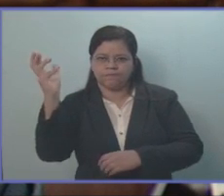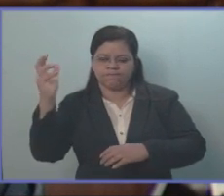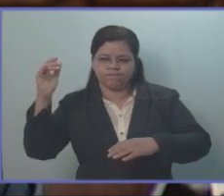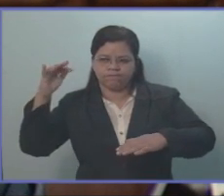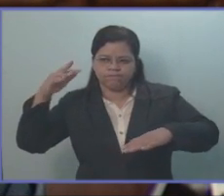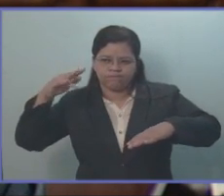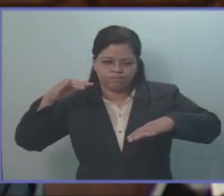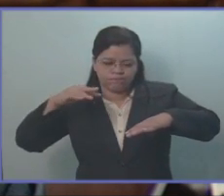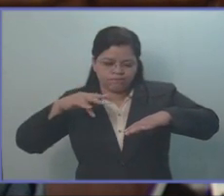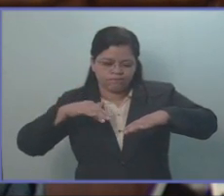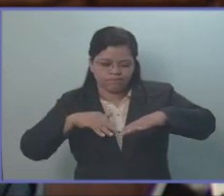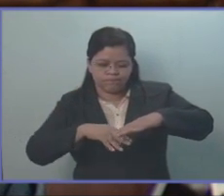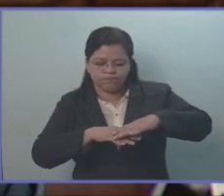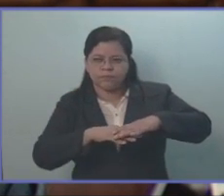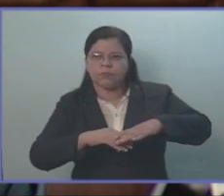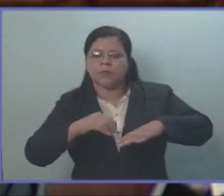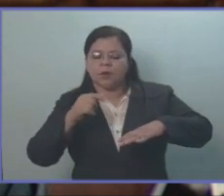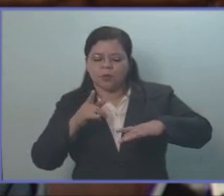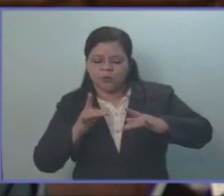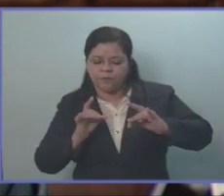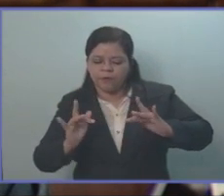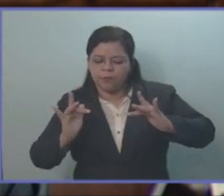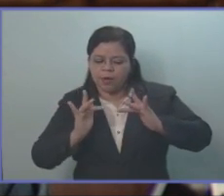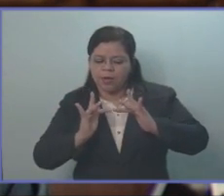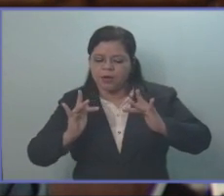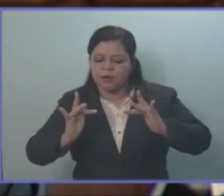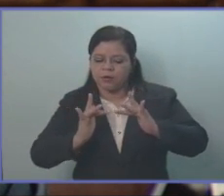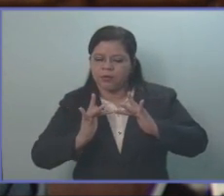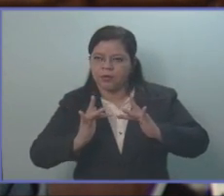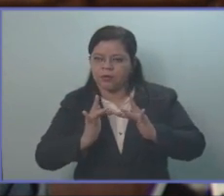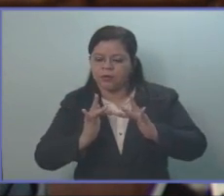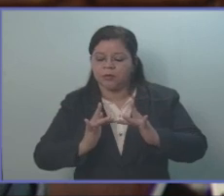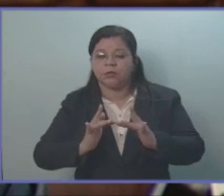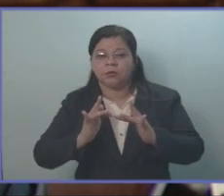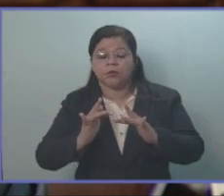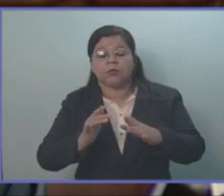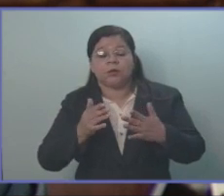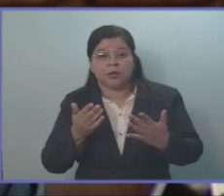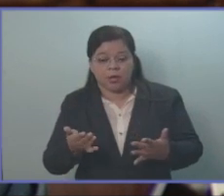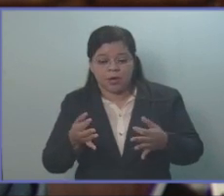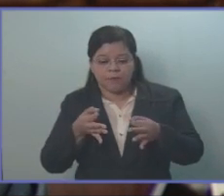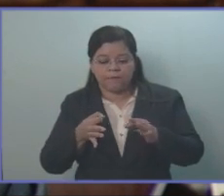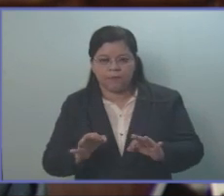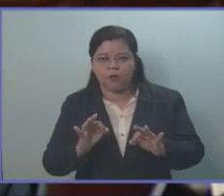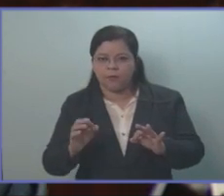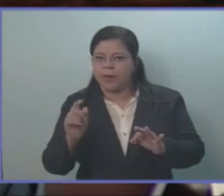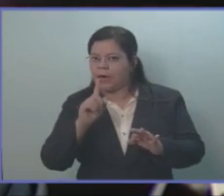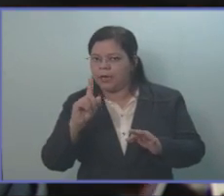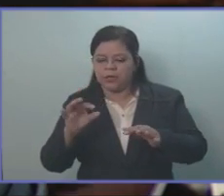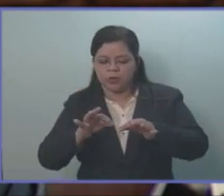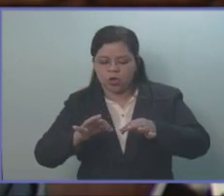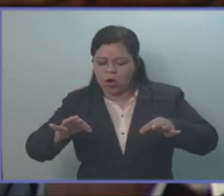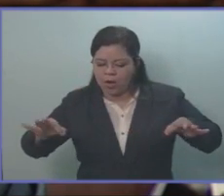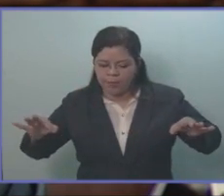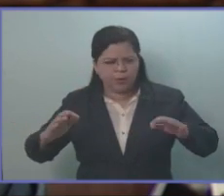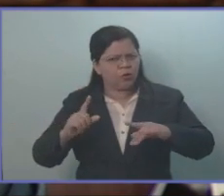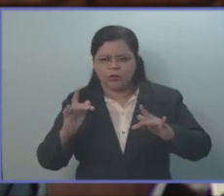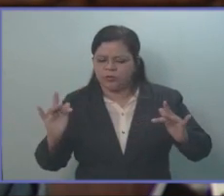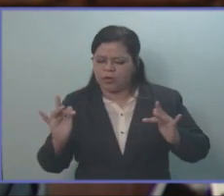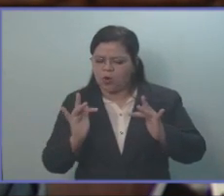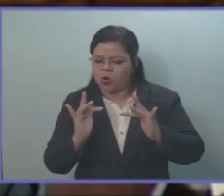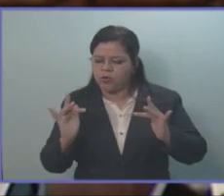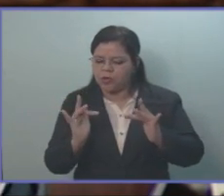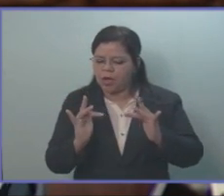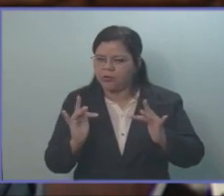inalámbricas al mecanismo de conexión de dispositivos electrónicos de forma inalámbrica, pudiendo esto